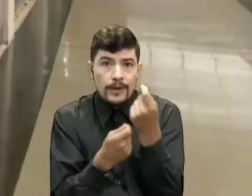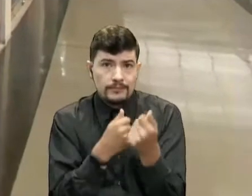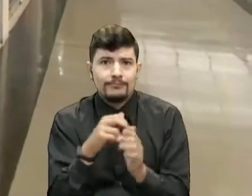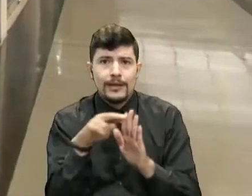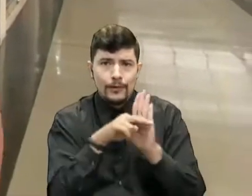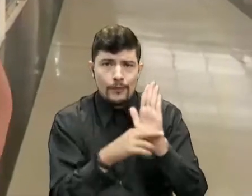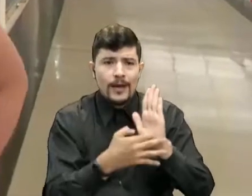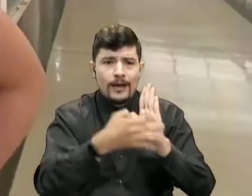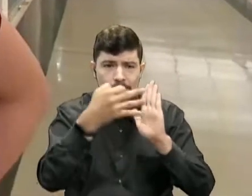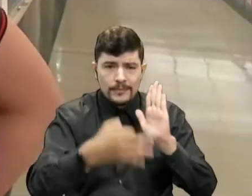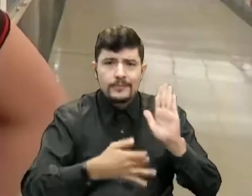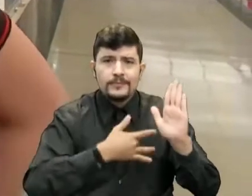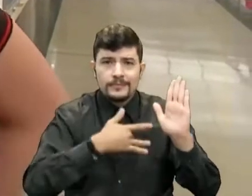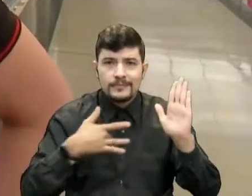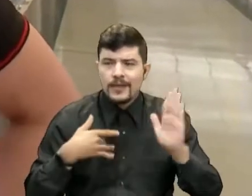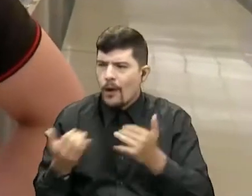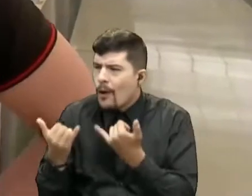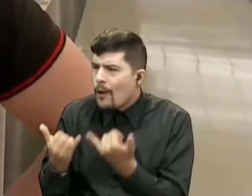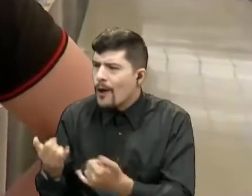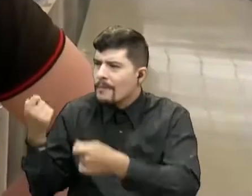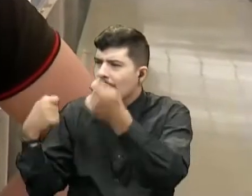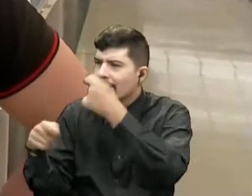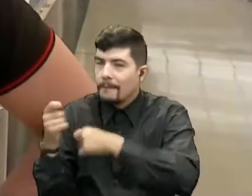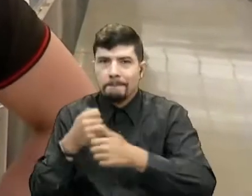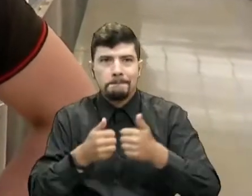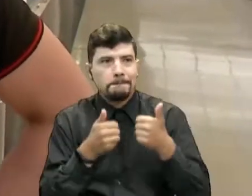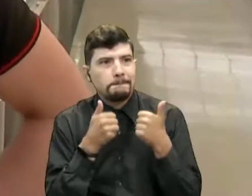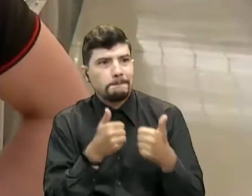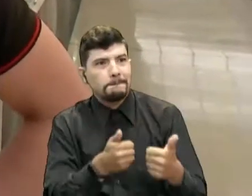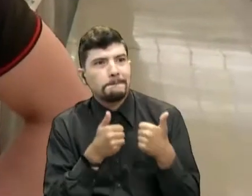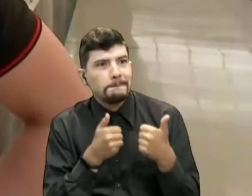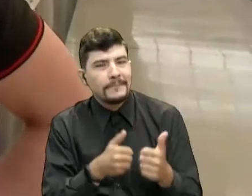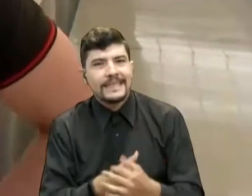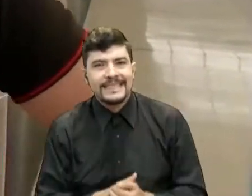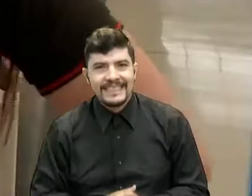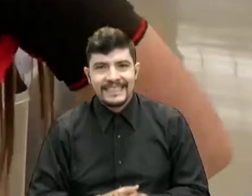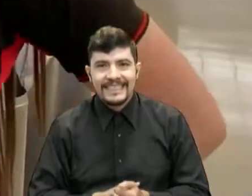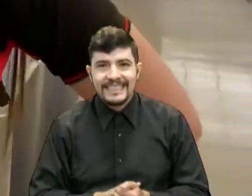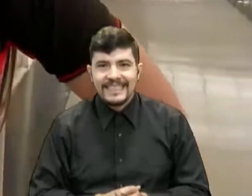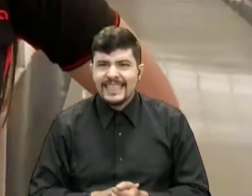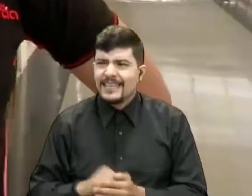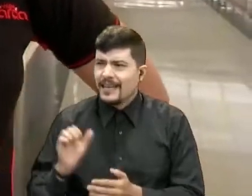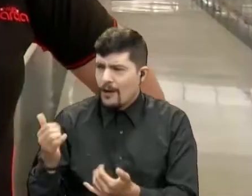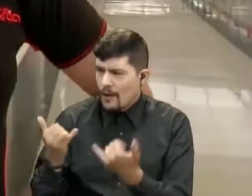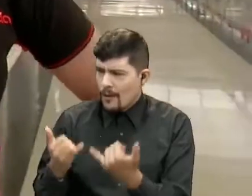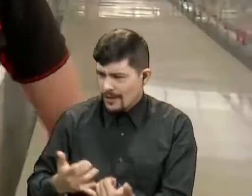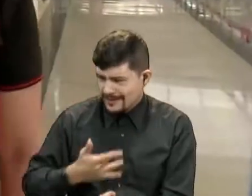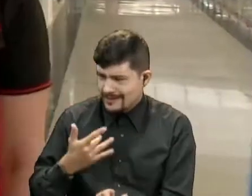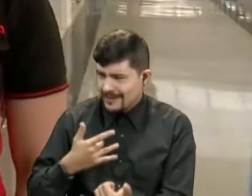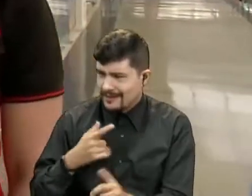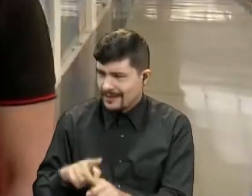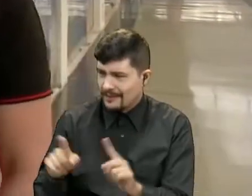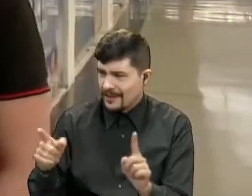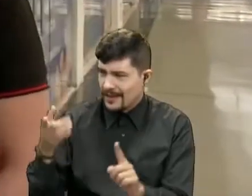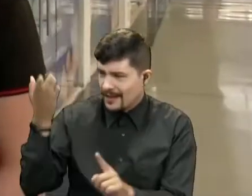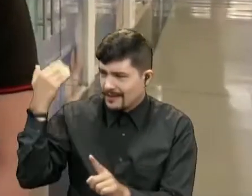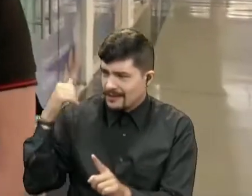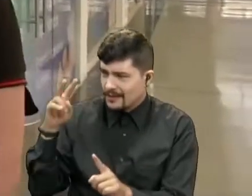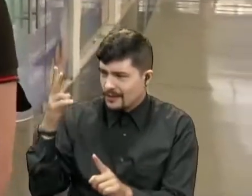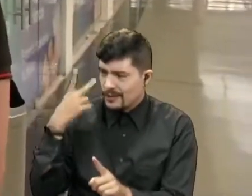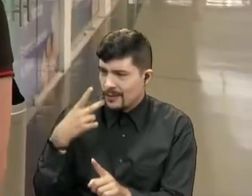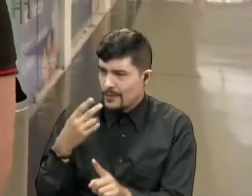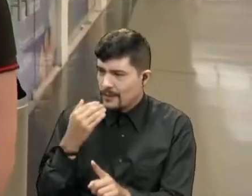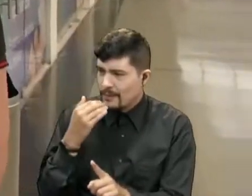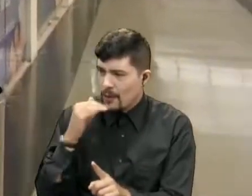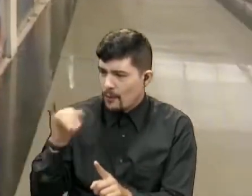Totalmente en confianza. ¿Cómo les ha ido en ventas hoy? Súper bien, súper bien. ¿Sí hay una diferencia como tal entre los dos últimos días, por ejemplo, y